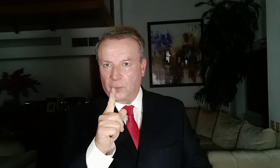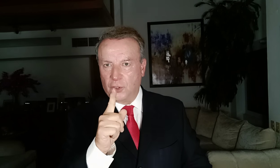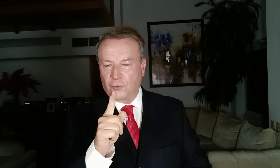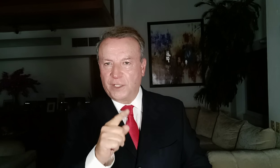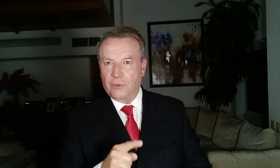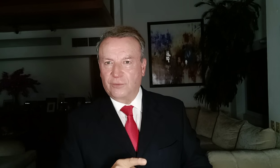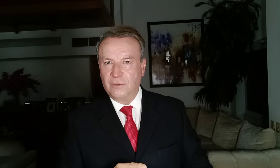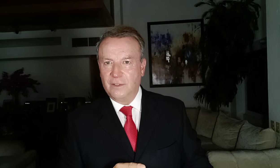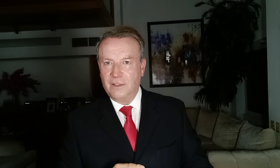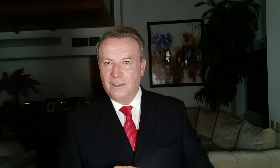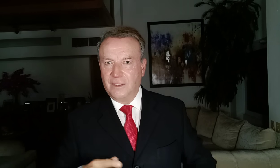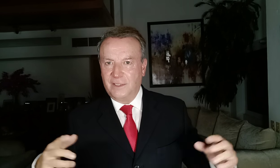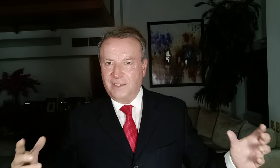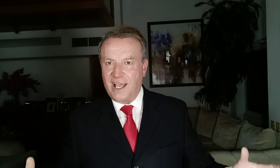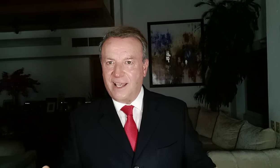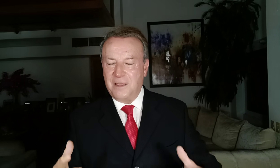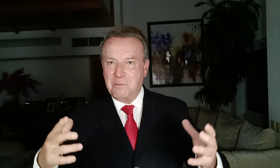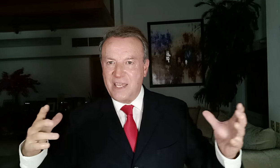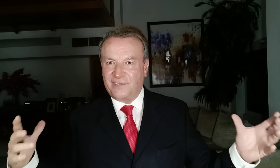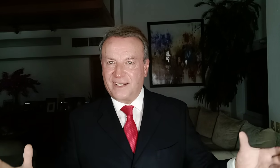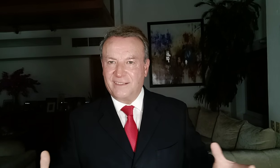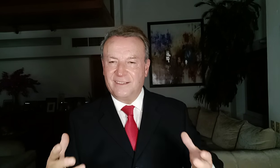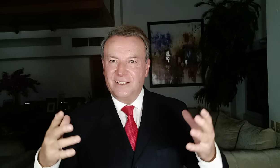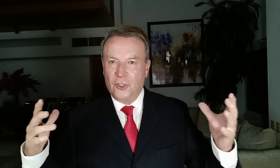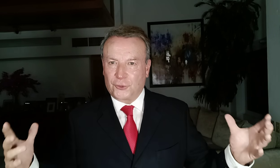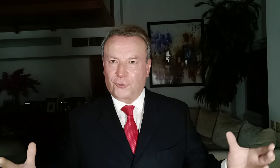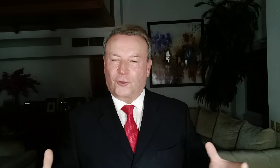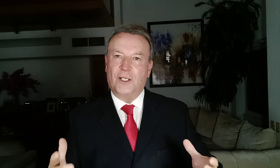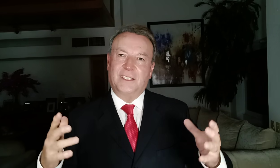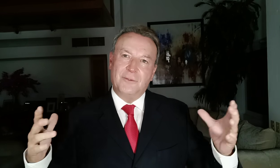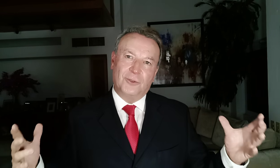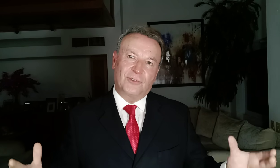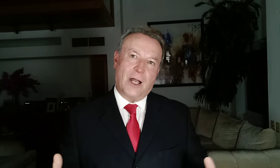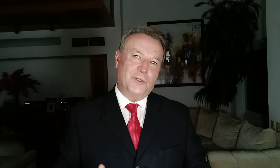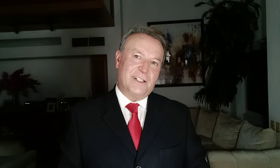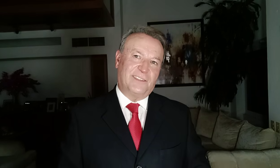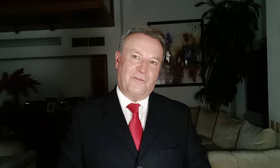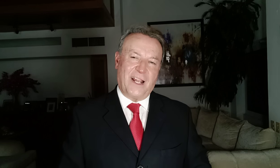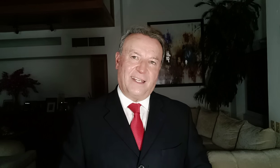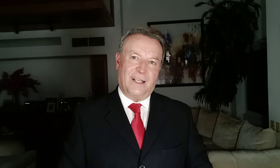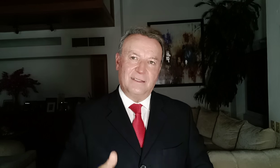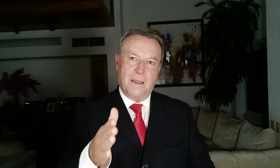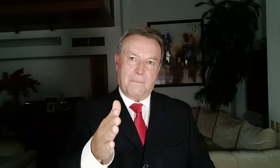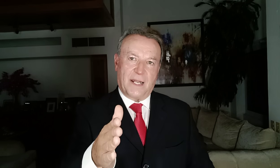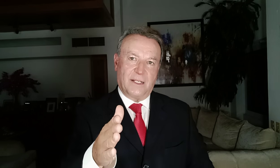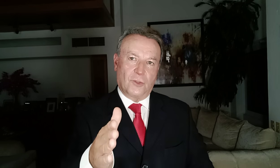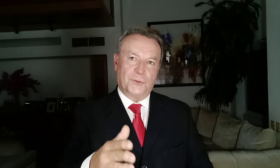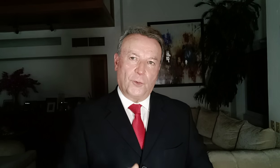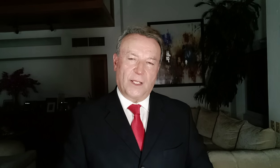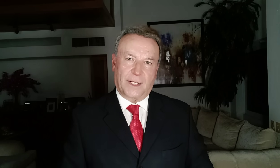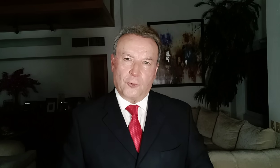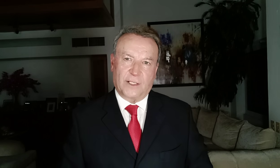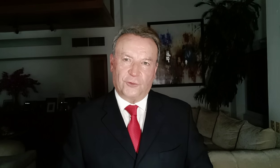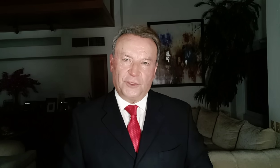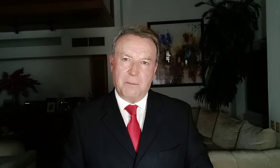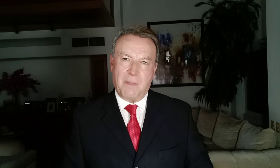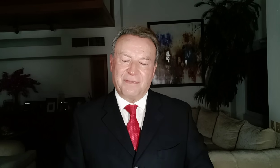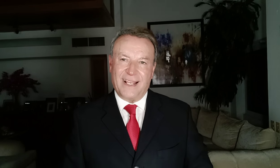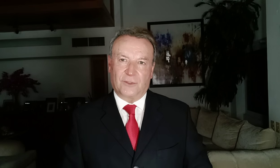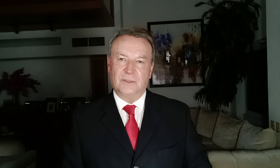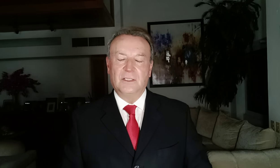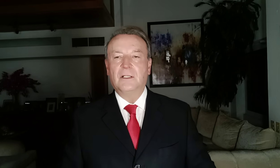Porque somos los únicos. Y ya empiezan otros colectivos a unirse a Frena para ir con todo a la revocación